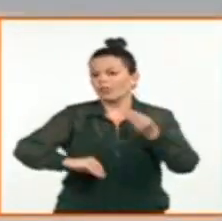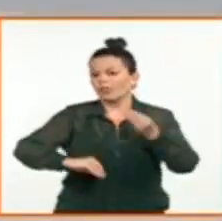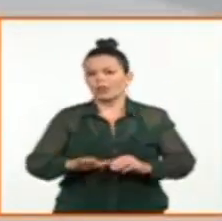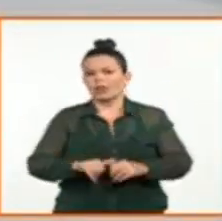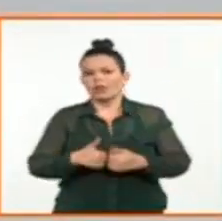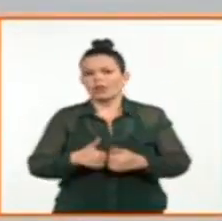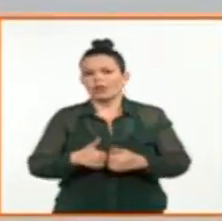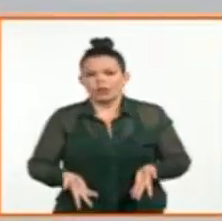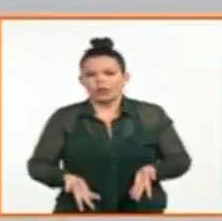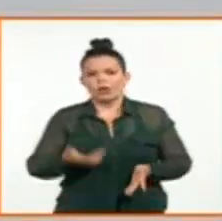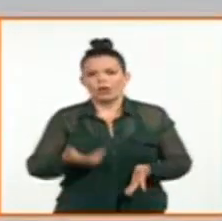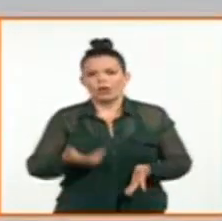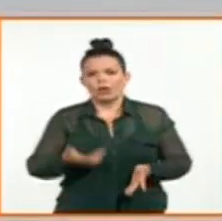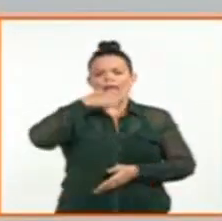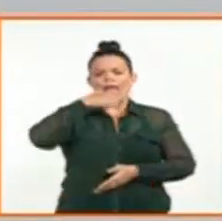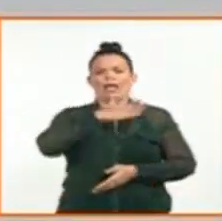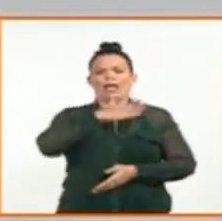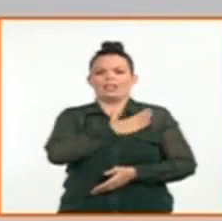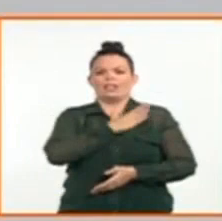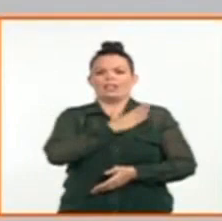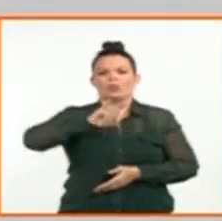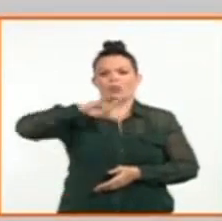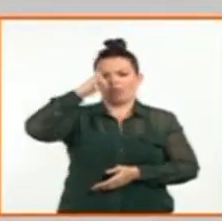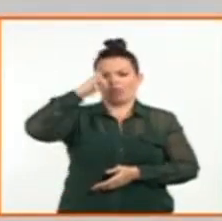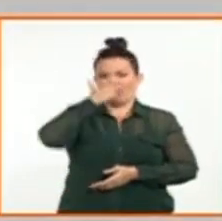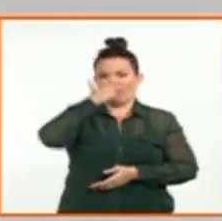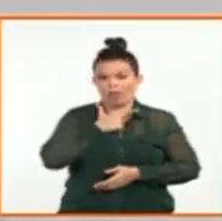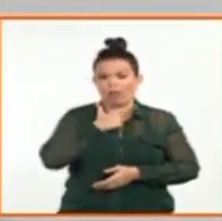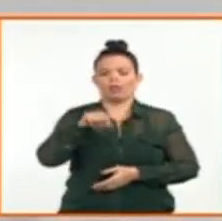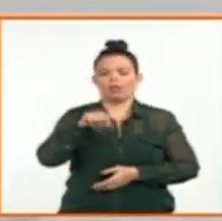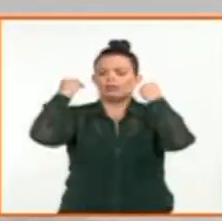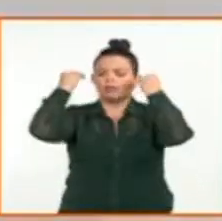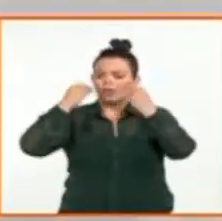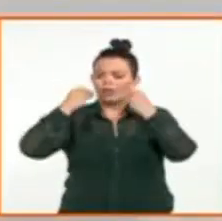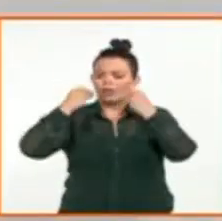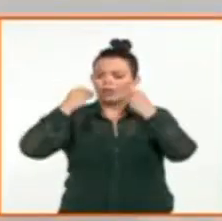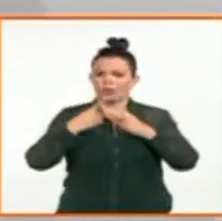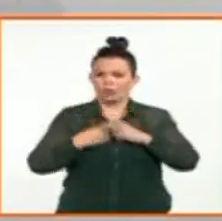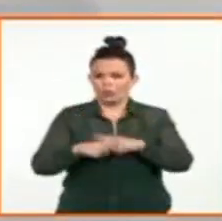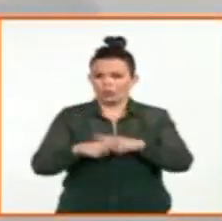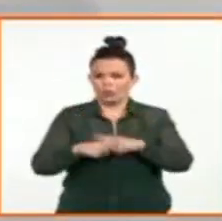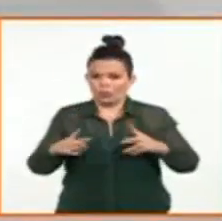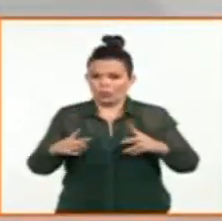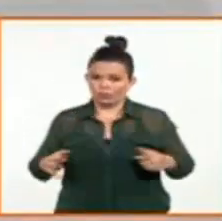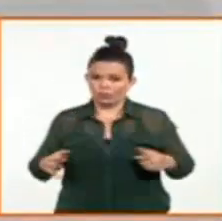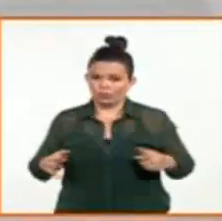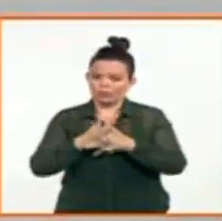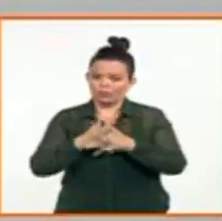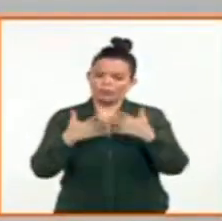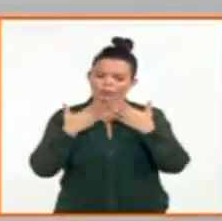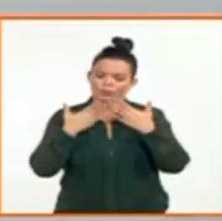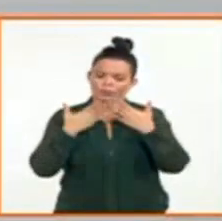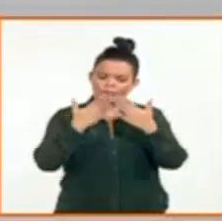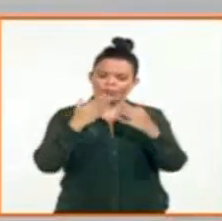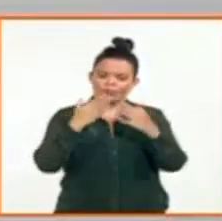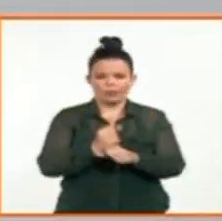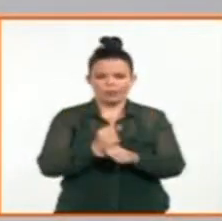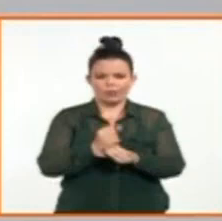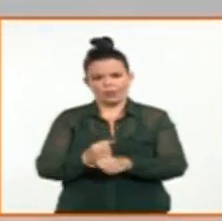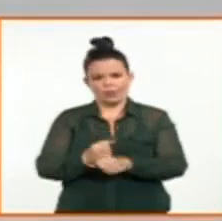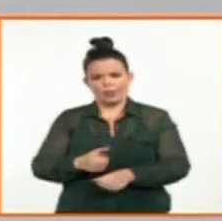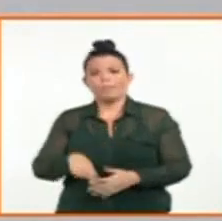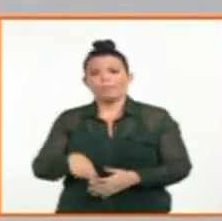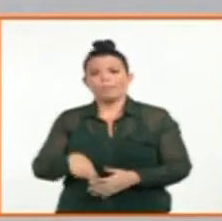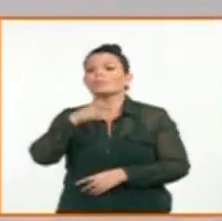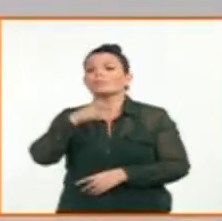con Ascuba, y se ha ido logrando y buscando soluciones, y creo que tener esa combinada ya validada es un éxito también del trabajo. Ya a partir de ahí se puede empezar a producir entonces. Ya a